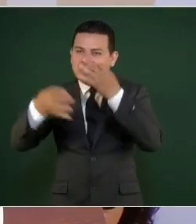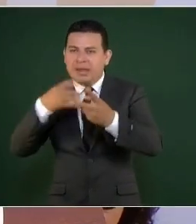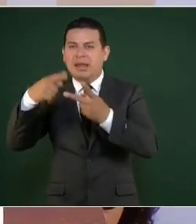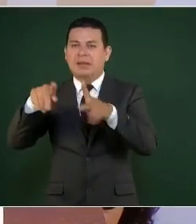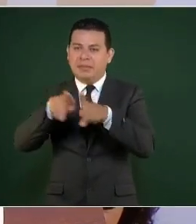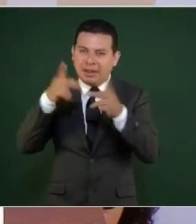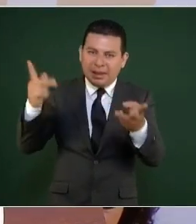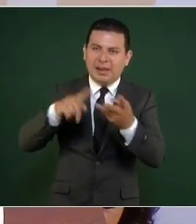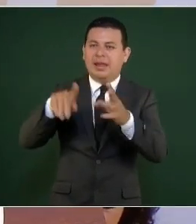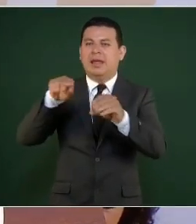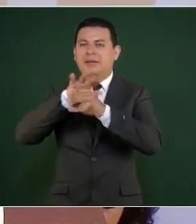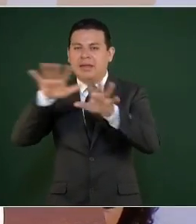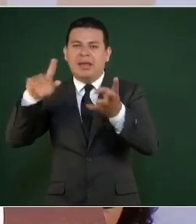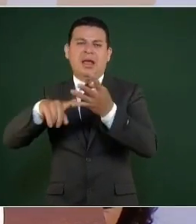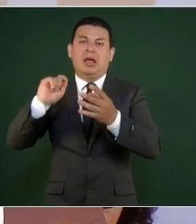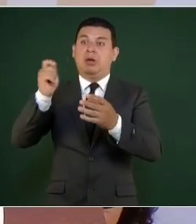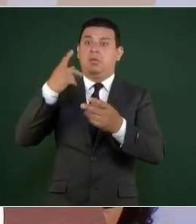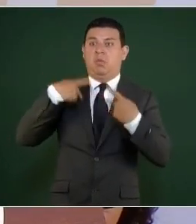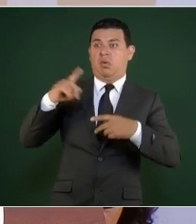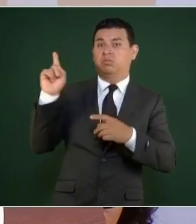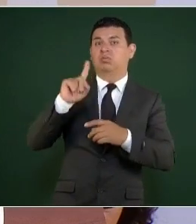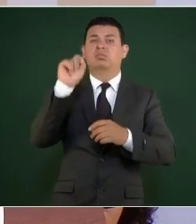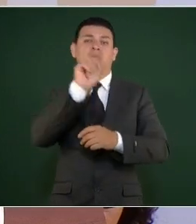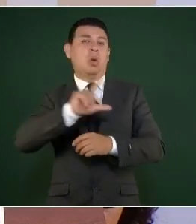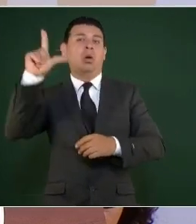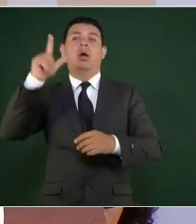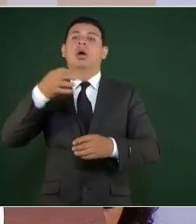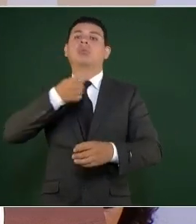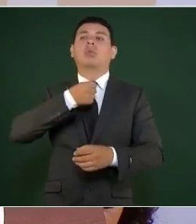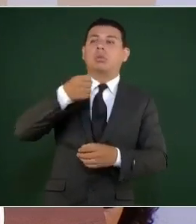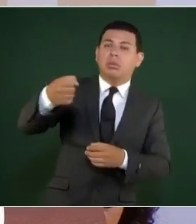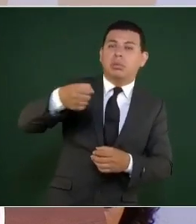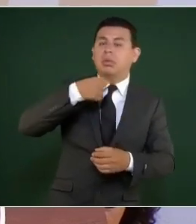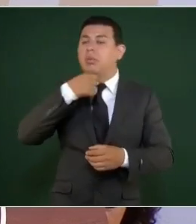publicistas de los más famosos del mundo, ¿no?,